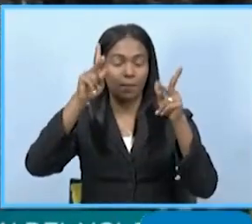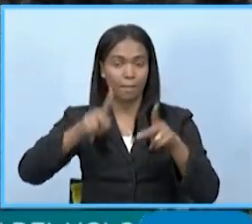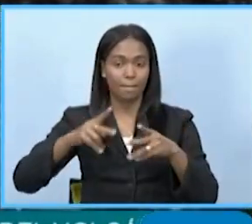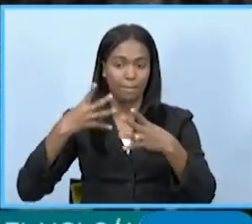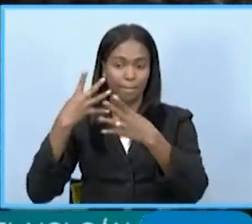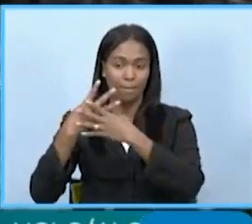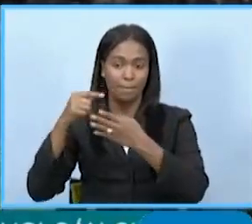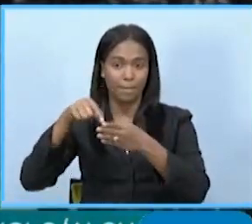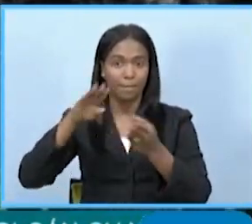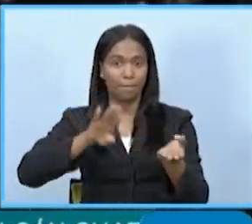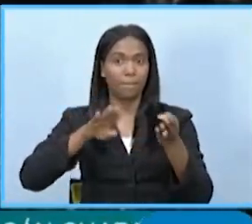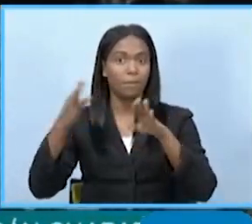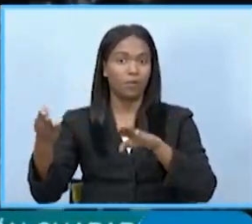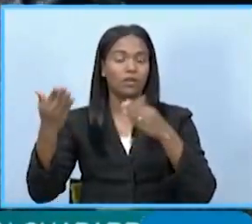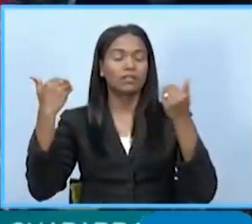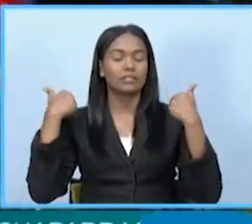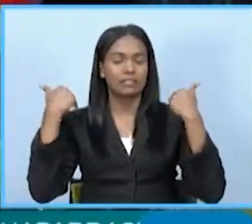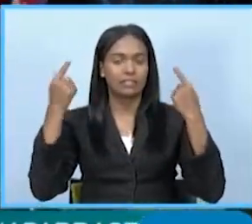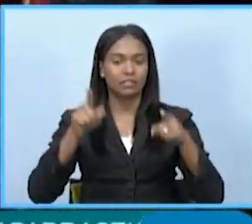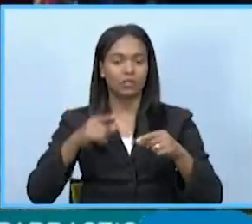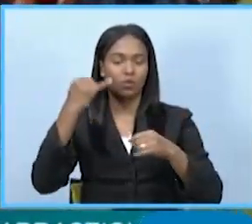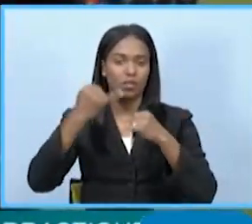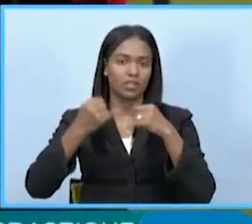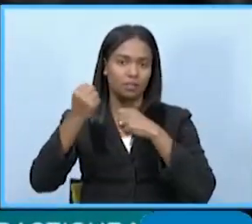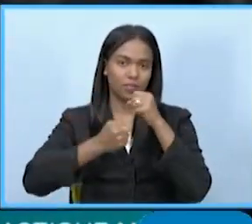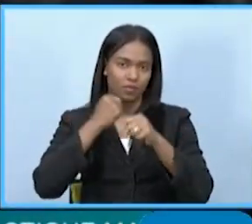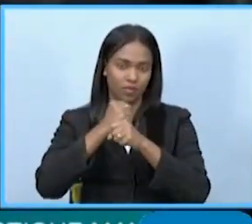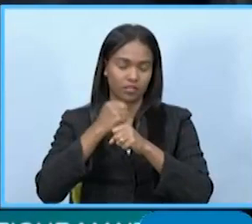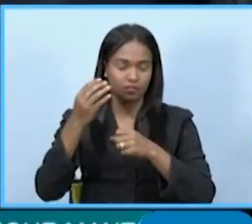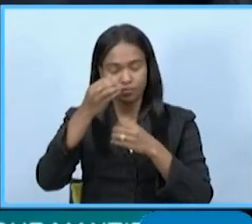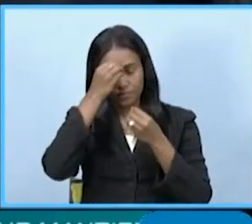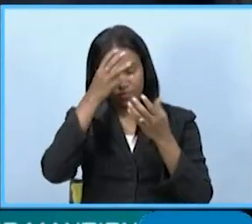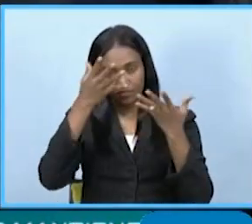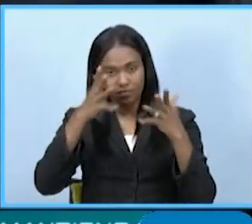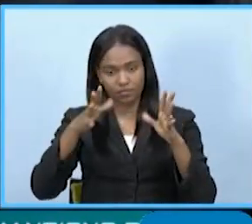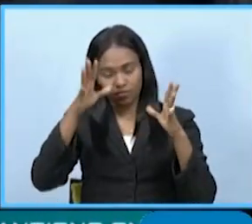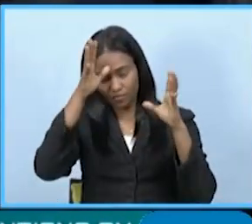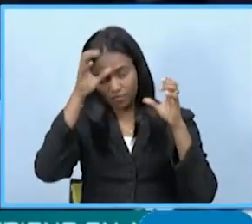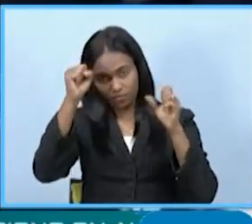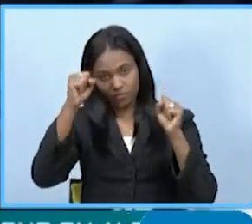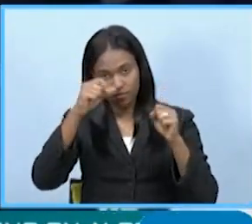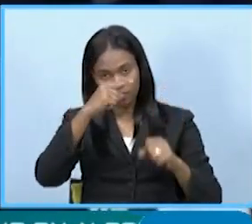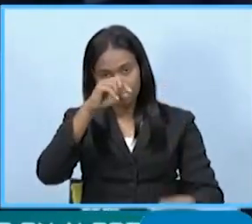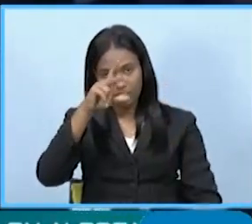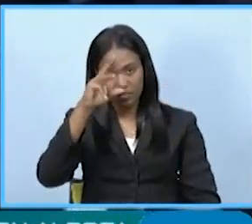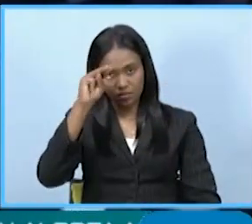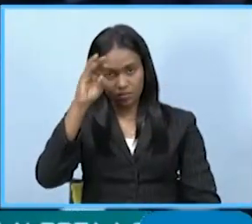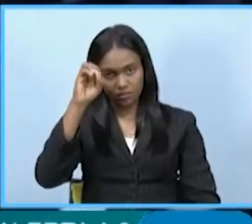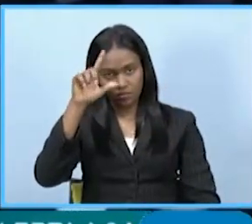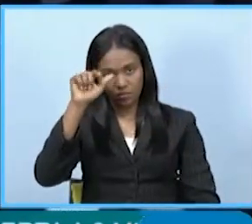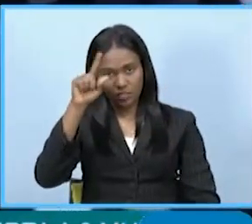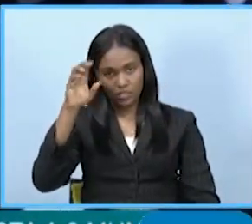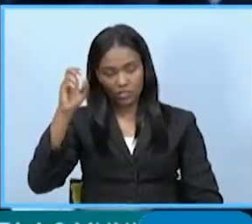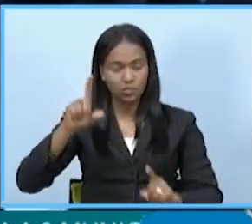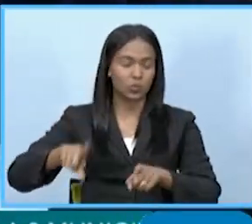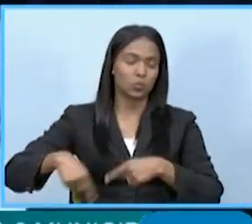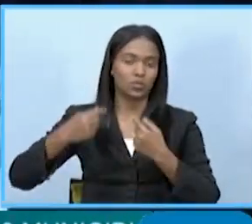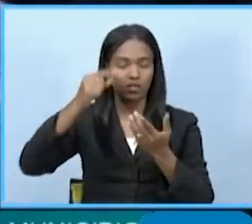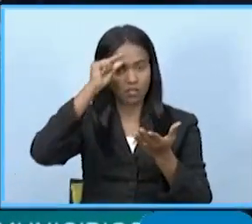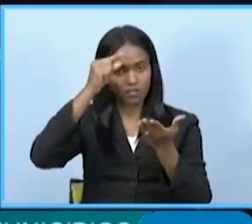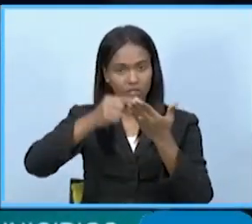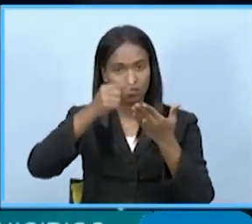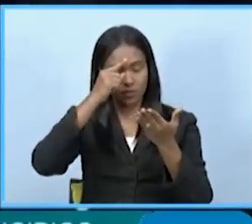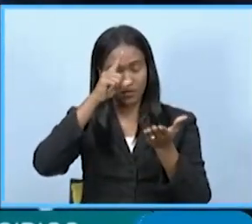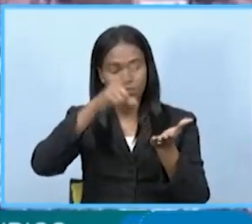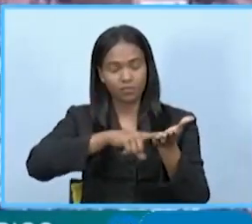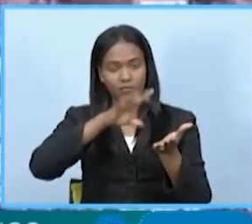reclusos muertos que han habido en el último año. Así lo ha destacado el presidente Guillermo Lasso durante la graduación de